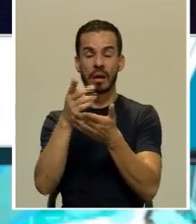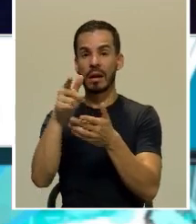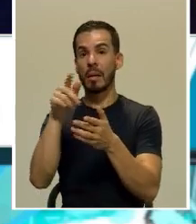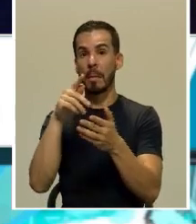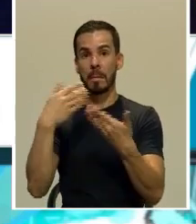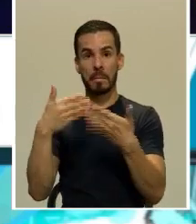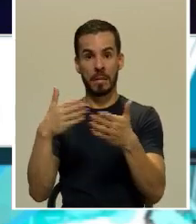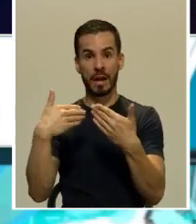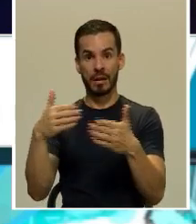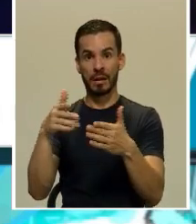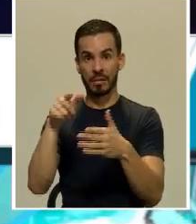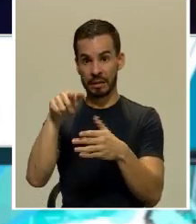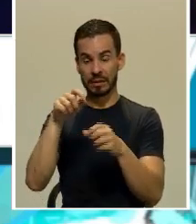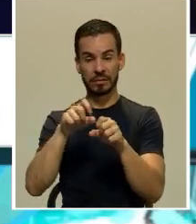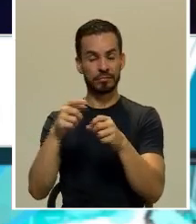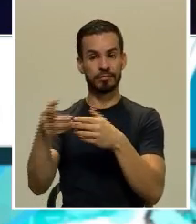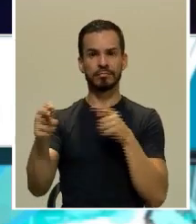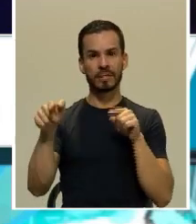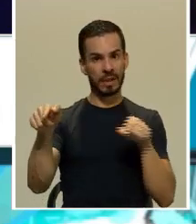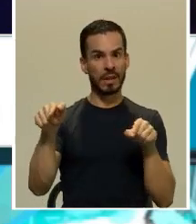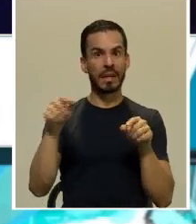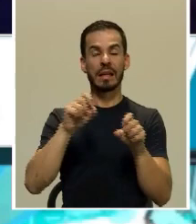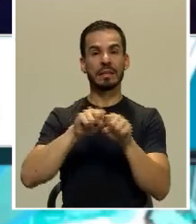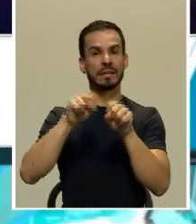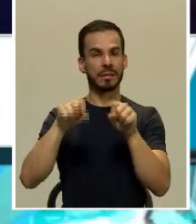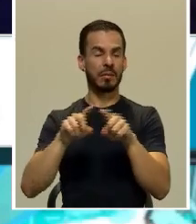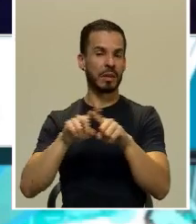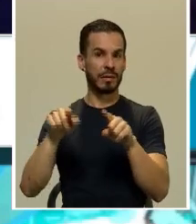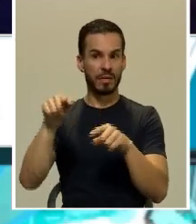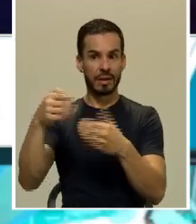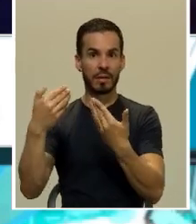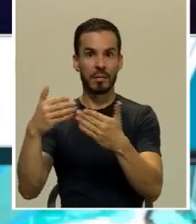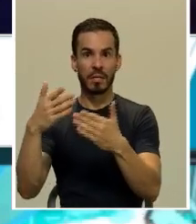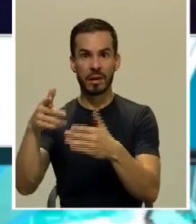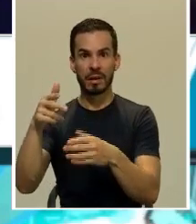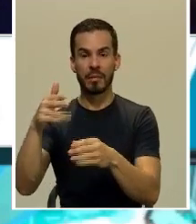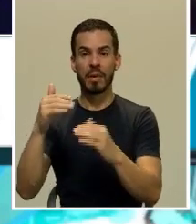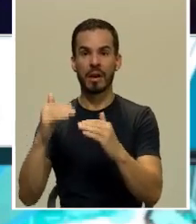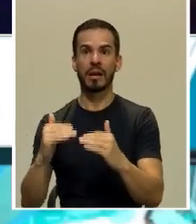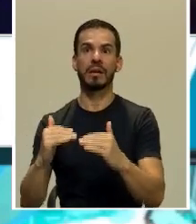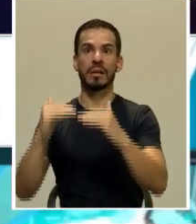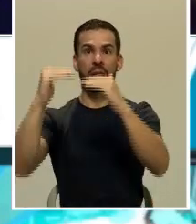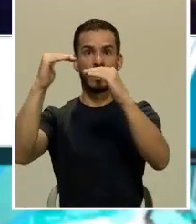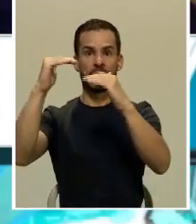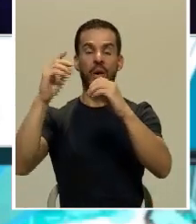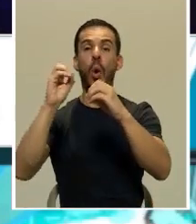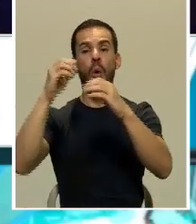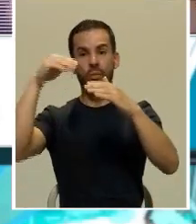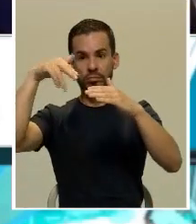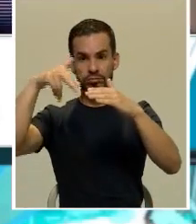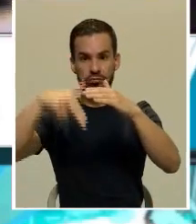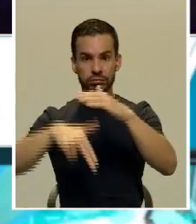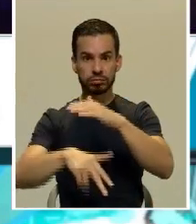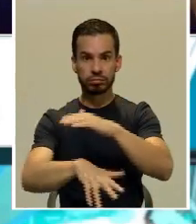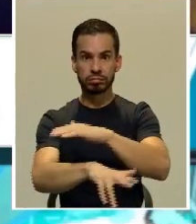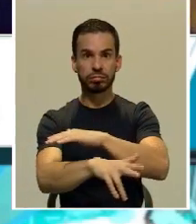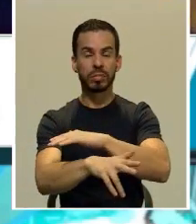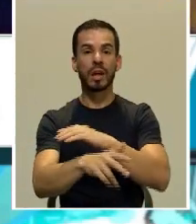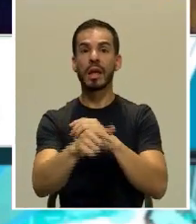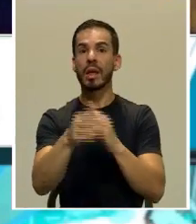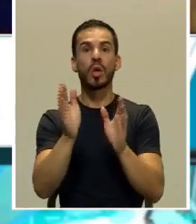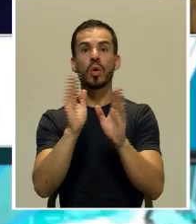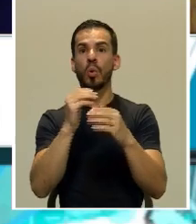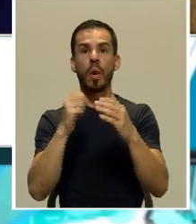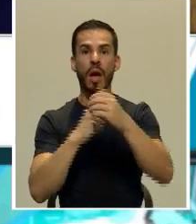Panamá. Si bien son sistemas distintos, porque el caso de Panamá es 100% elevado o 100% subterráneo, es decir, no tiene ningún